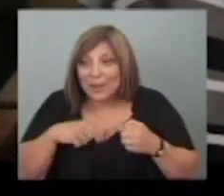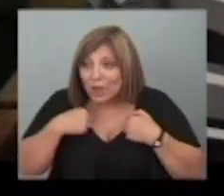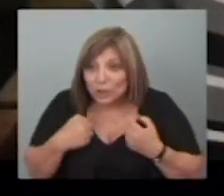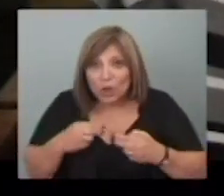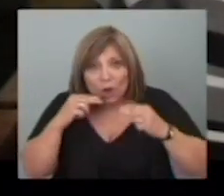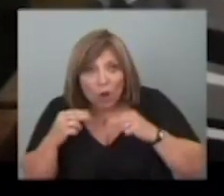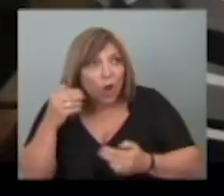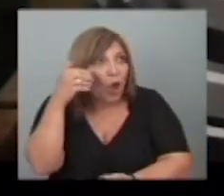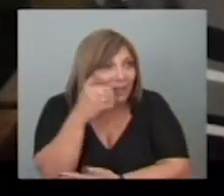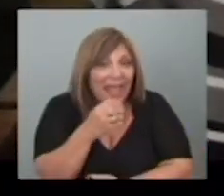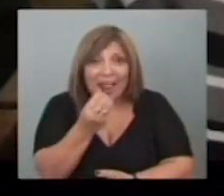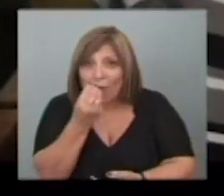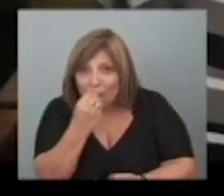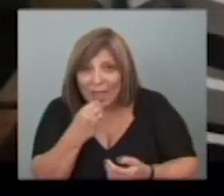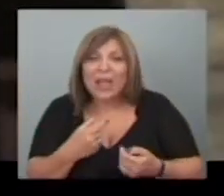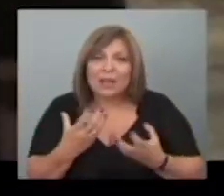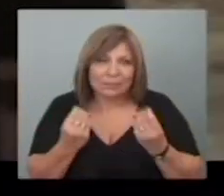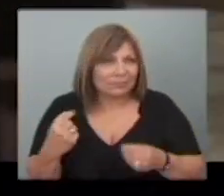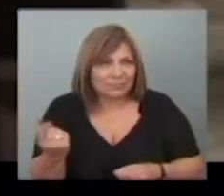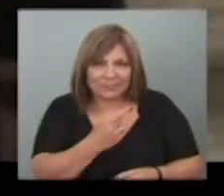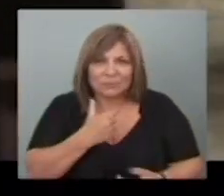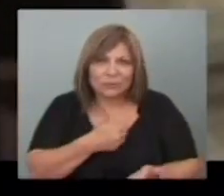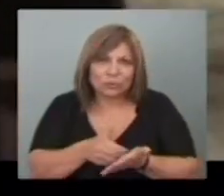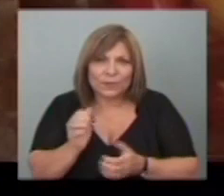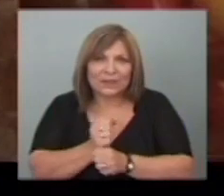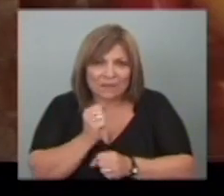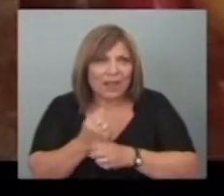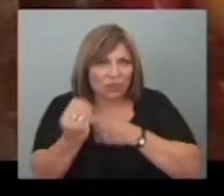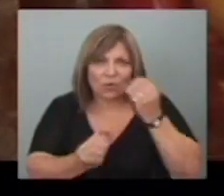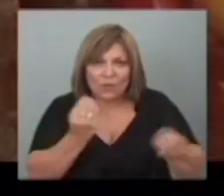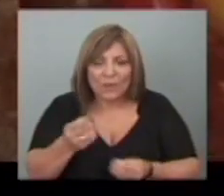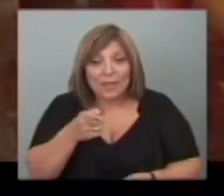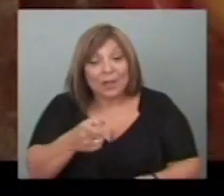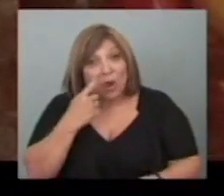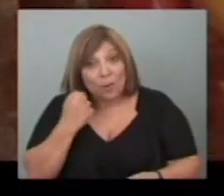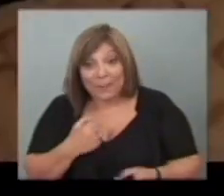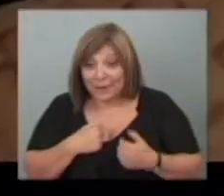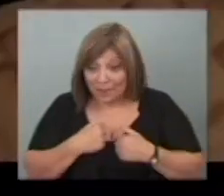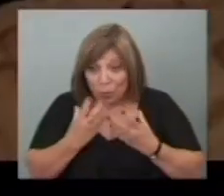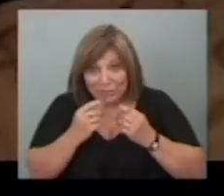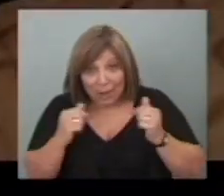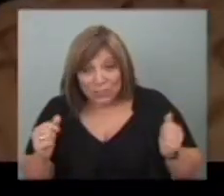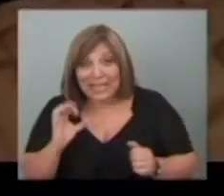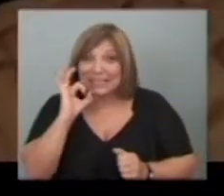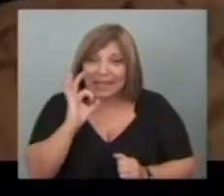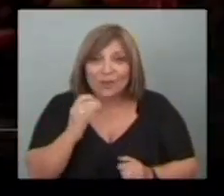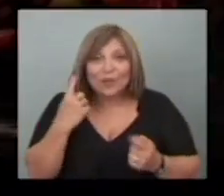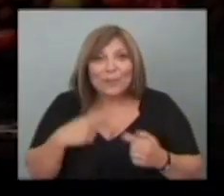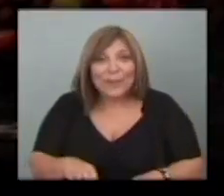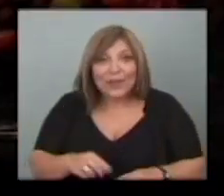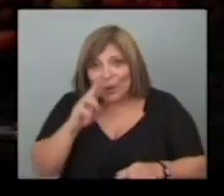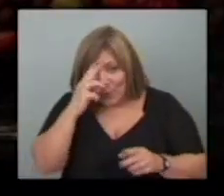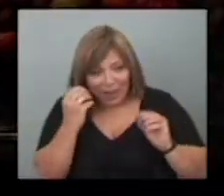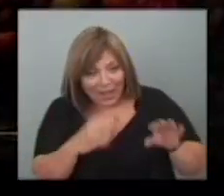y la hostelería, hay mucho trabajo. En algunos aspectos, para Enrique es empezar de cero, pero con los afectos que dejó en